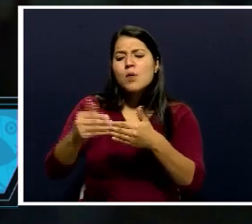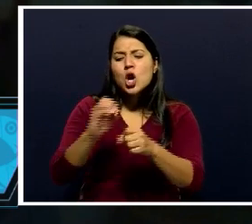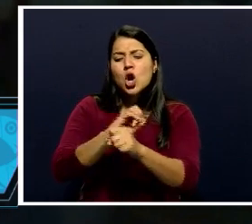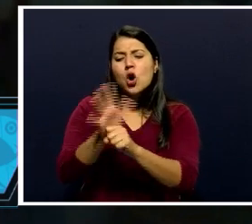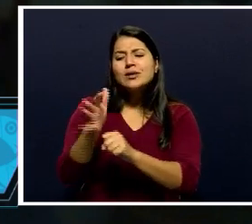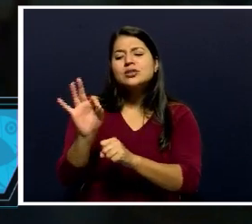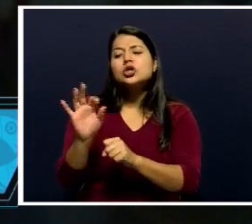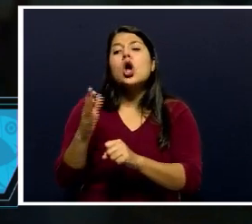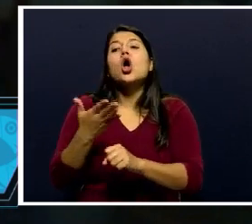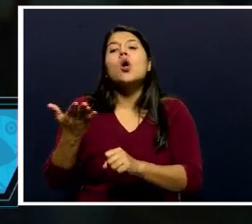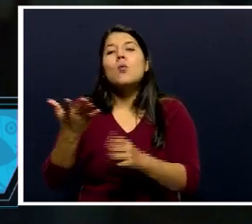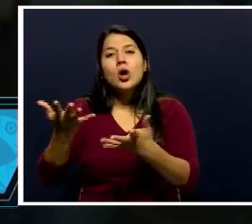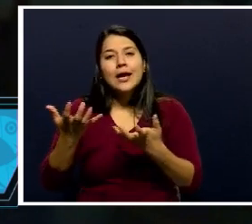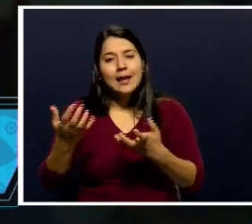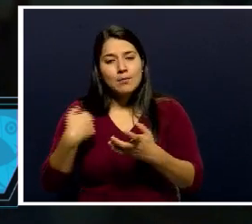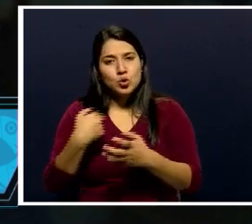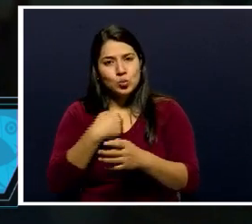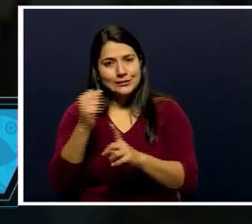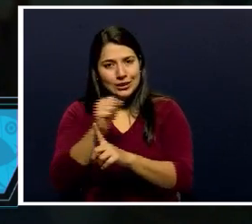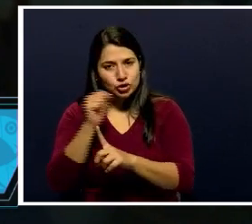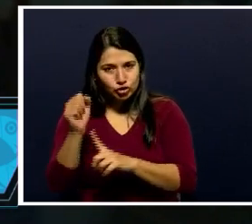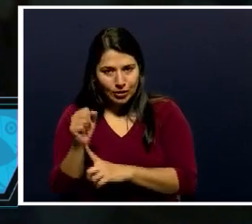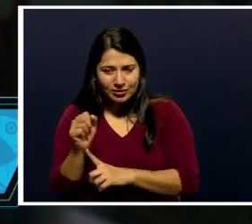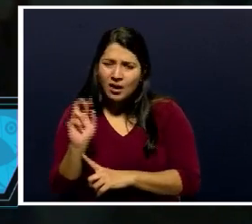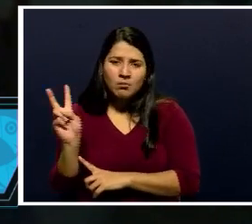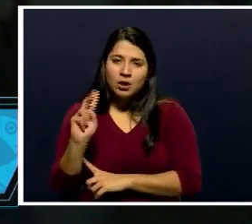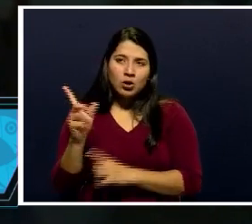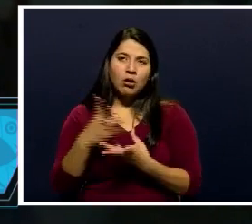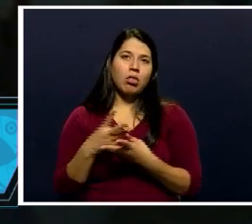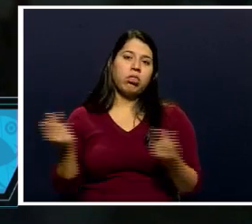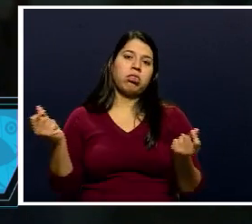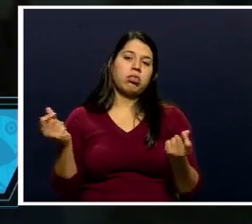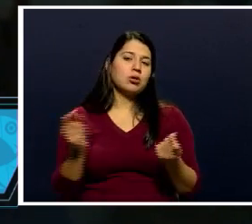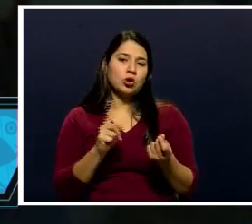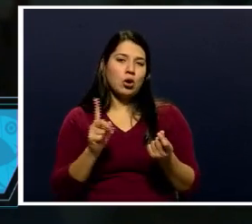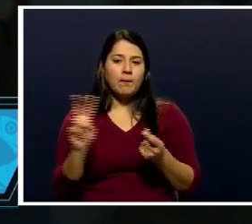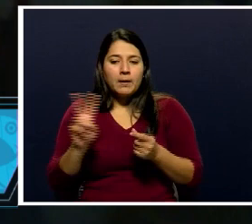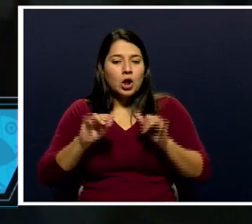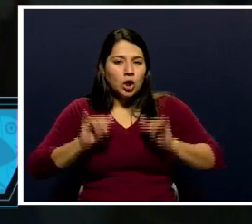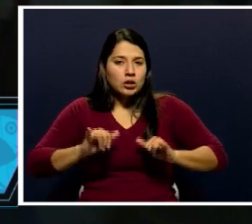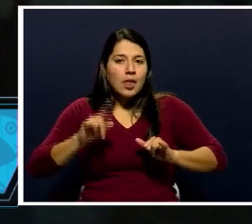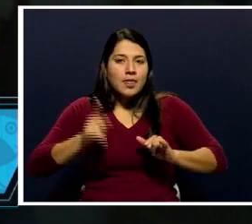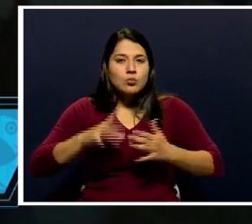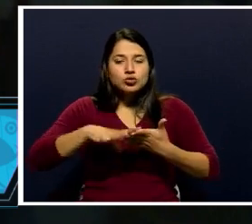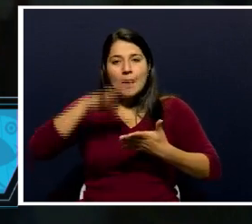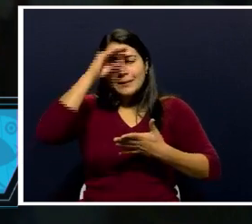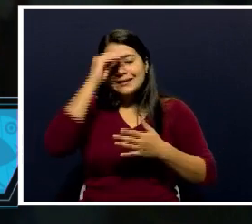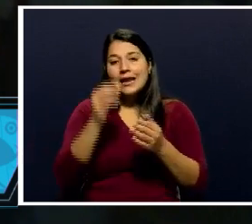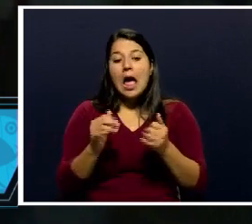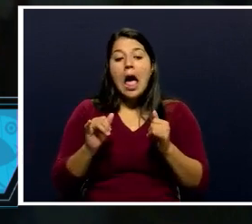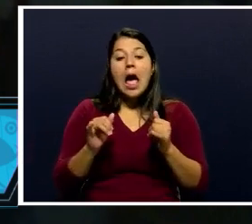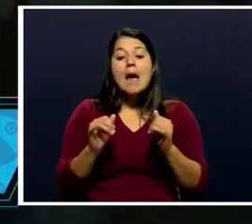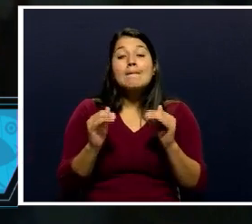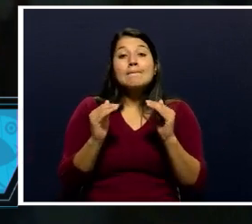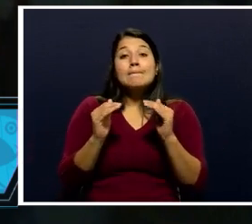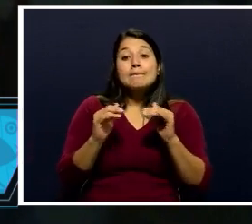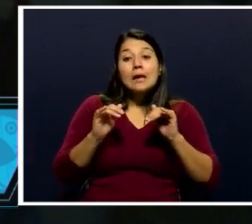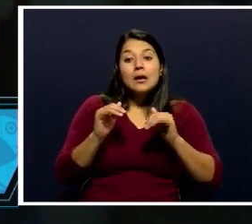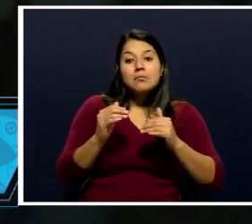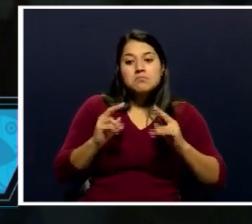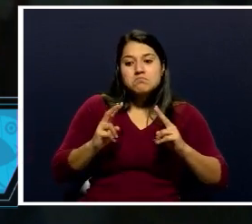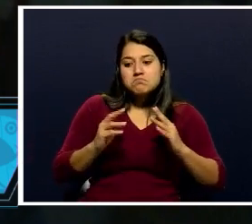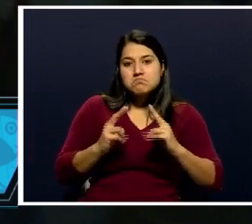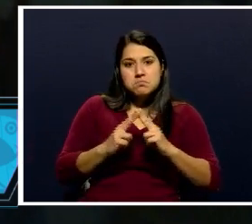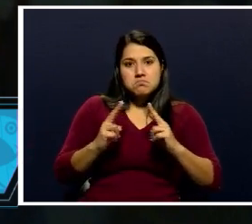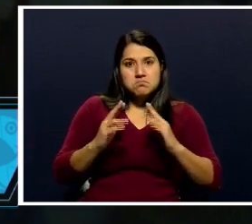o post-pandemia. El virus no se va a ir, vamos a tener que aprender con el virus, pero se está marcando un antes y un